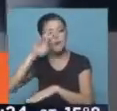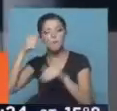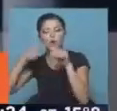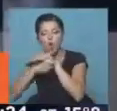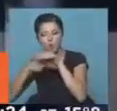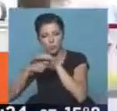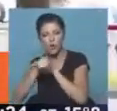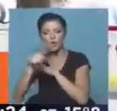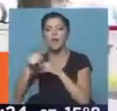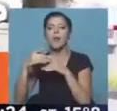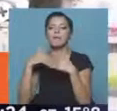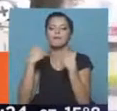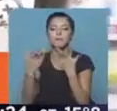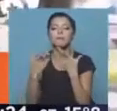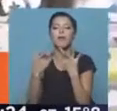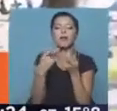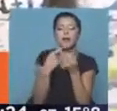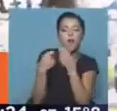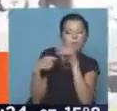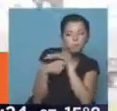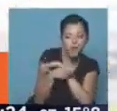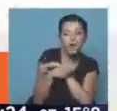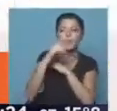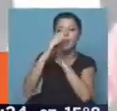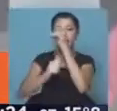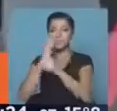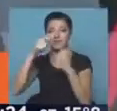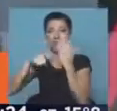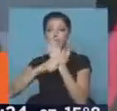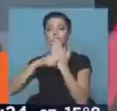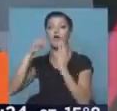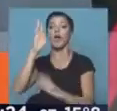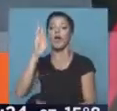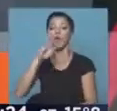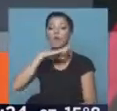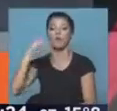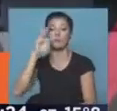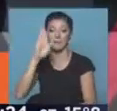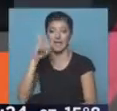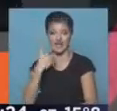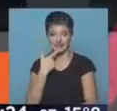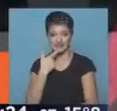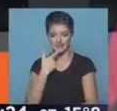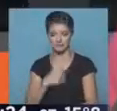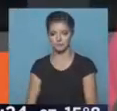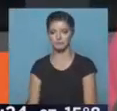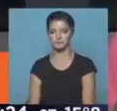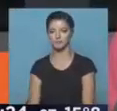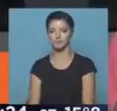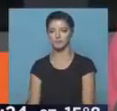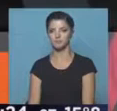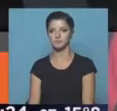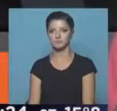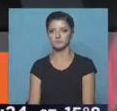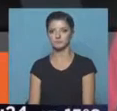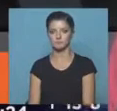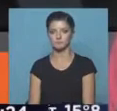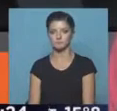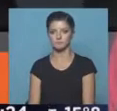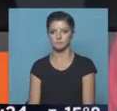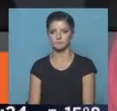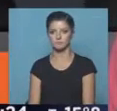el escándalo de sobornos del frigorífico JBS. Yo fui denunciado por corrupción